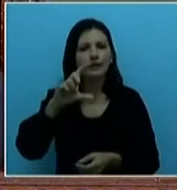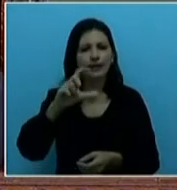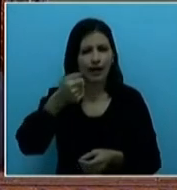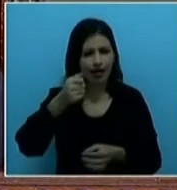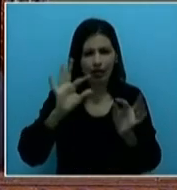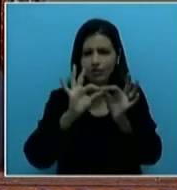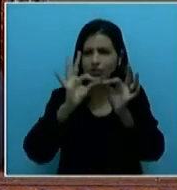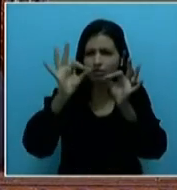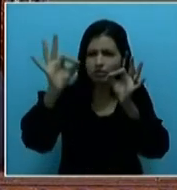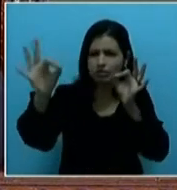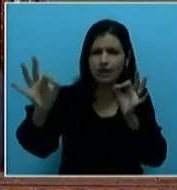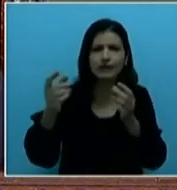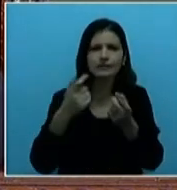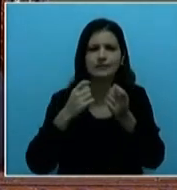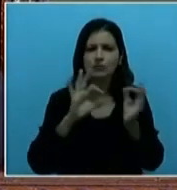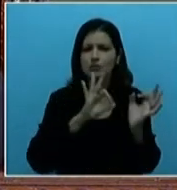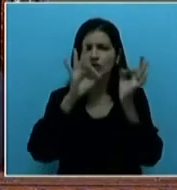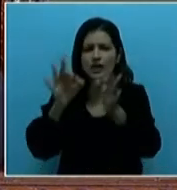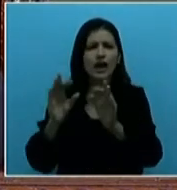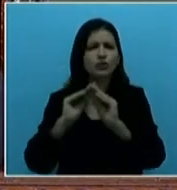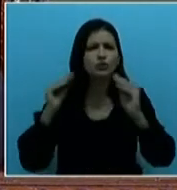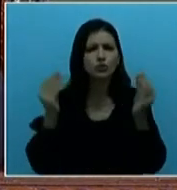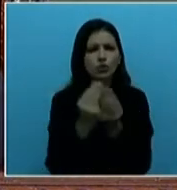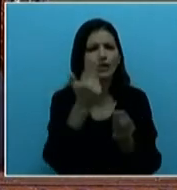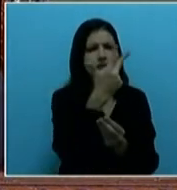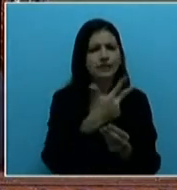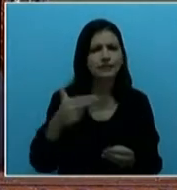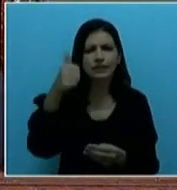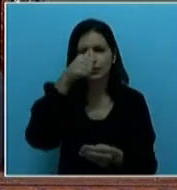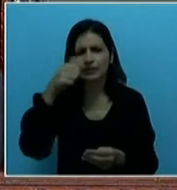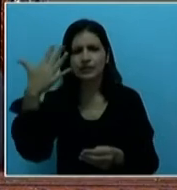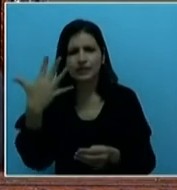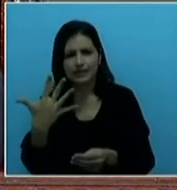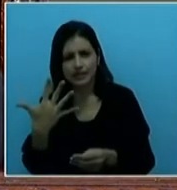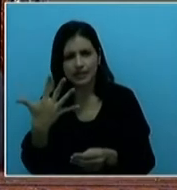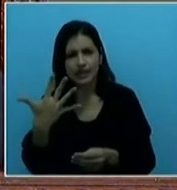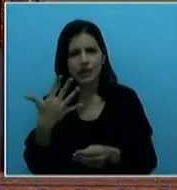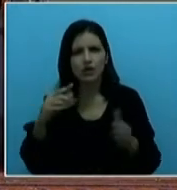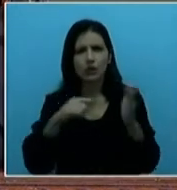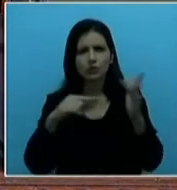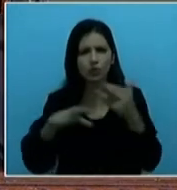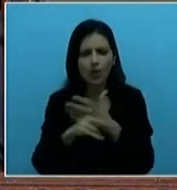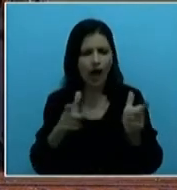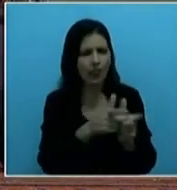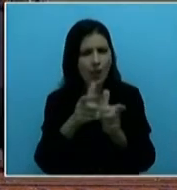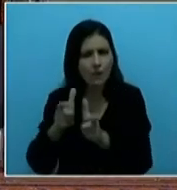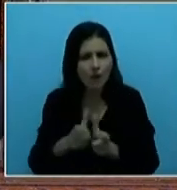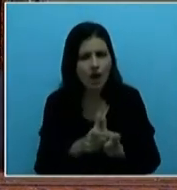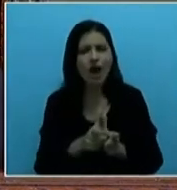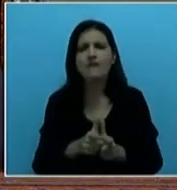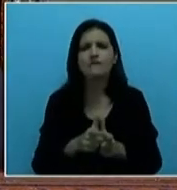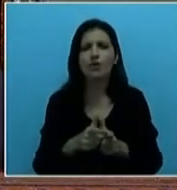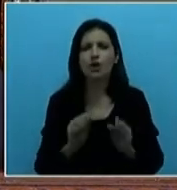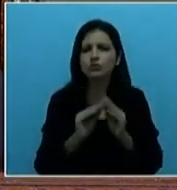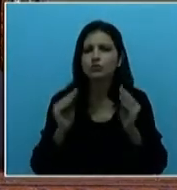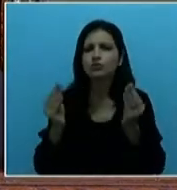ciudades no hay excusa posible para postergar las necesarias transformaciones y mucho